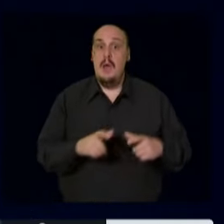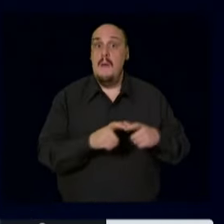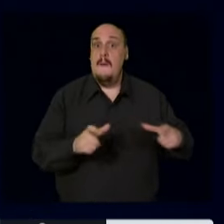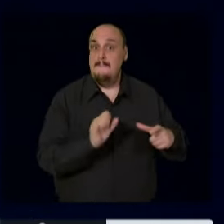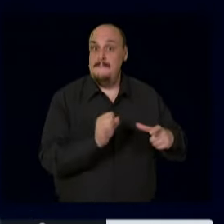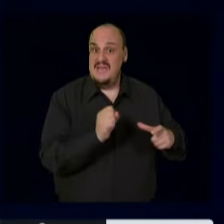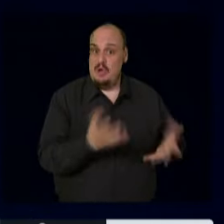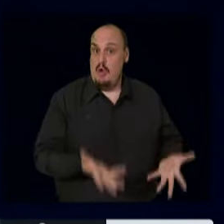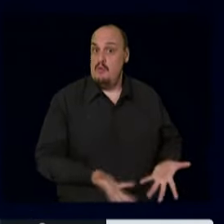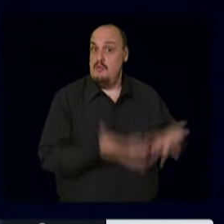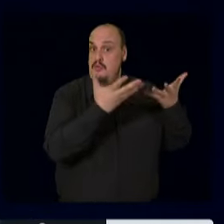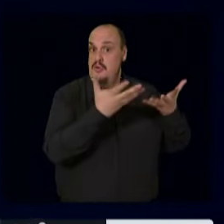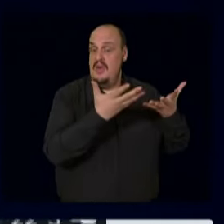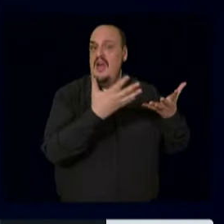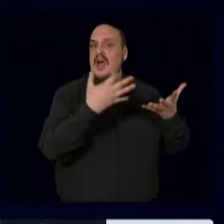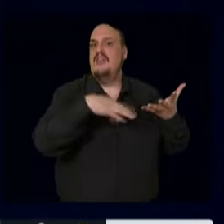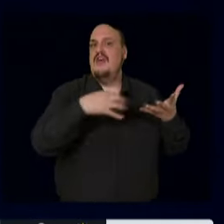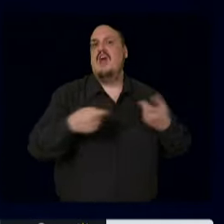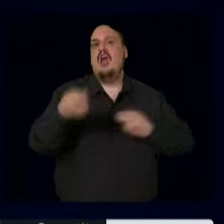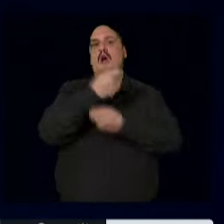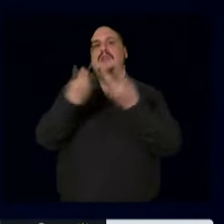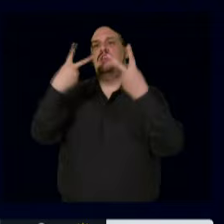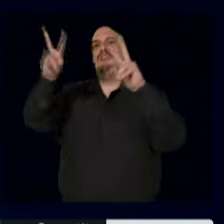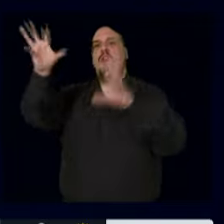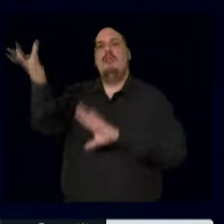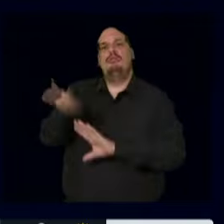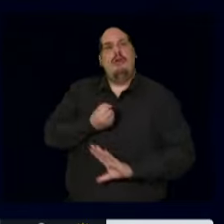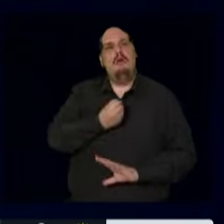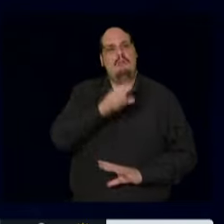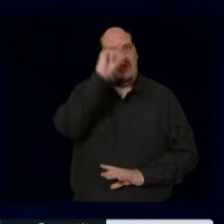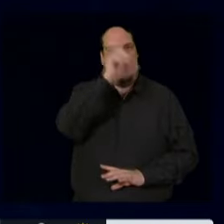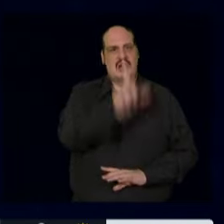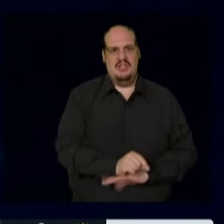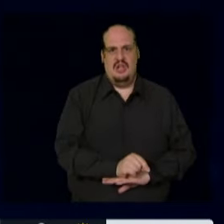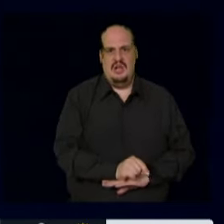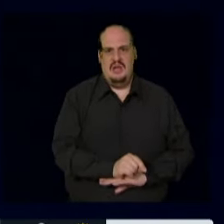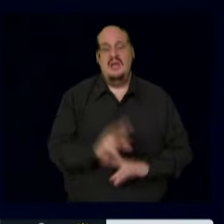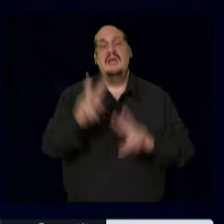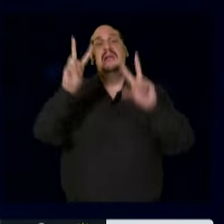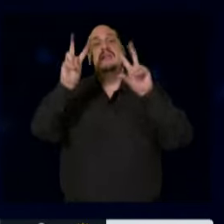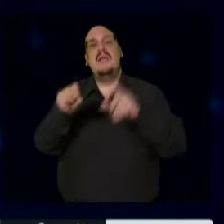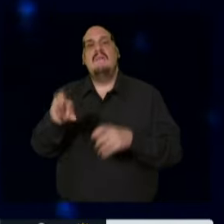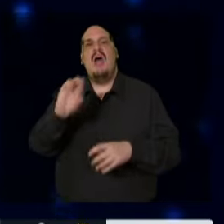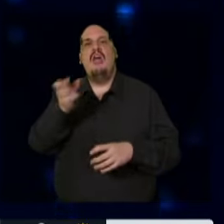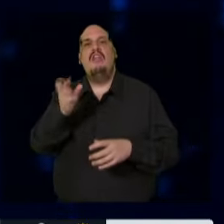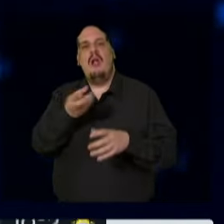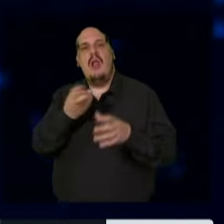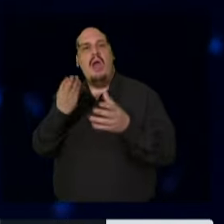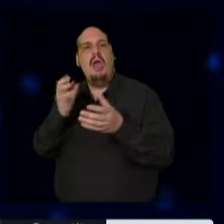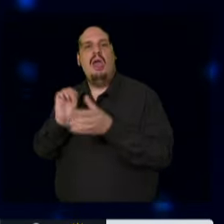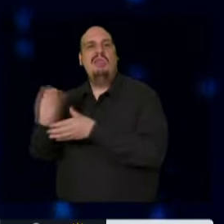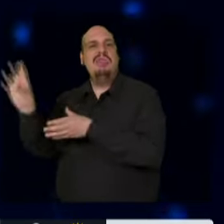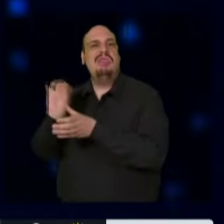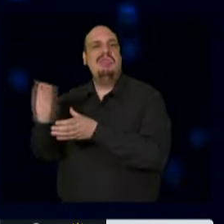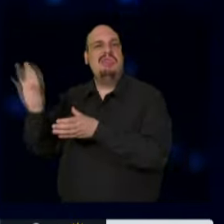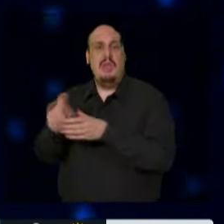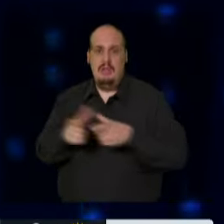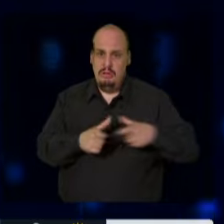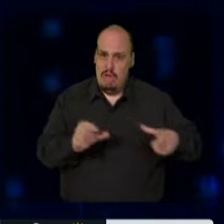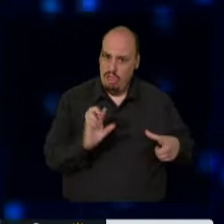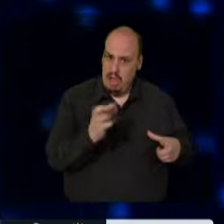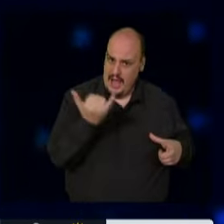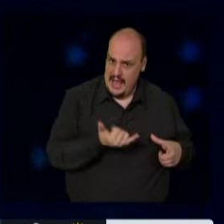hay que nacionalizar el comercio exterior y terminar con la puerta giratoria de los dólares, porque dólares hay, lo